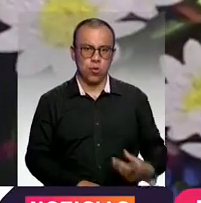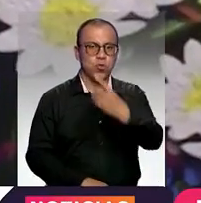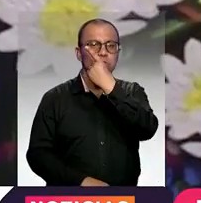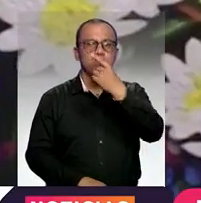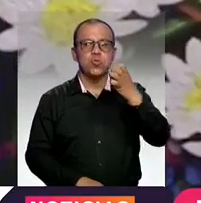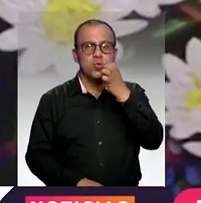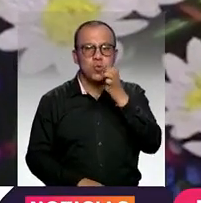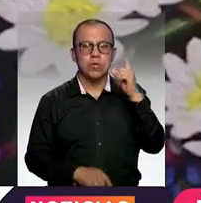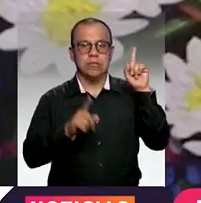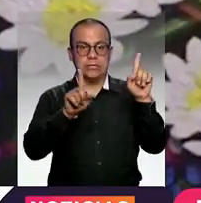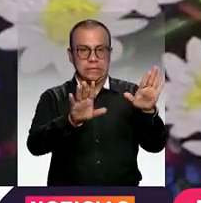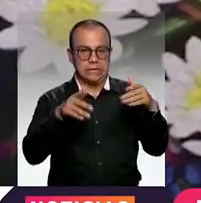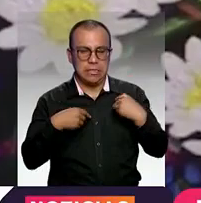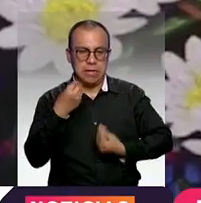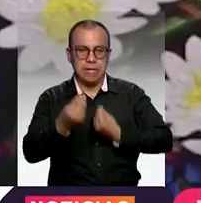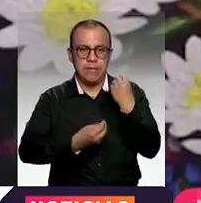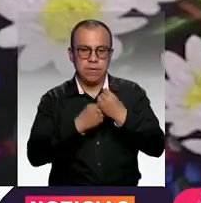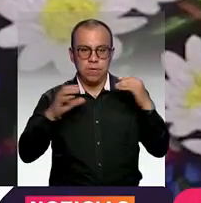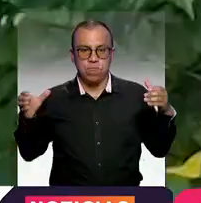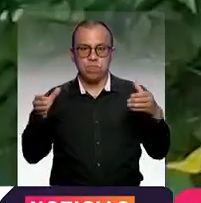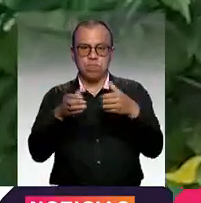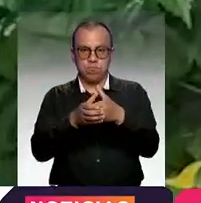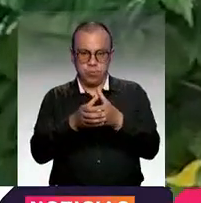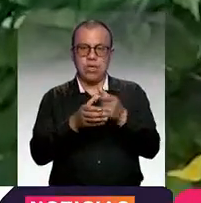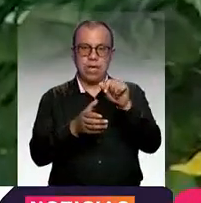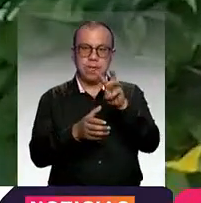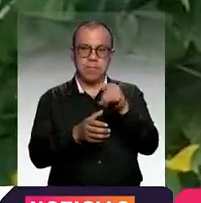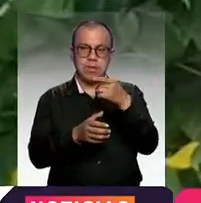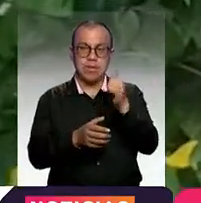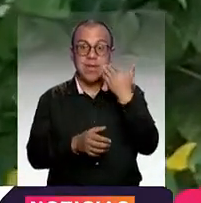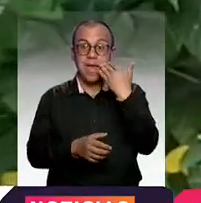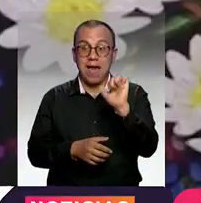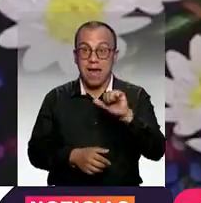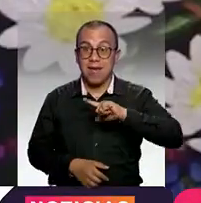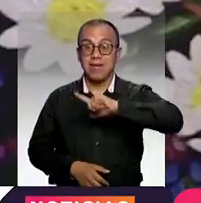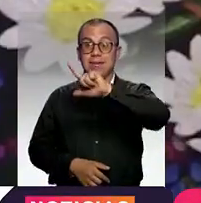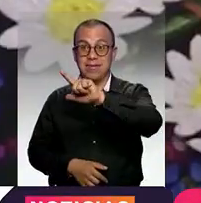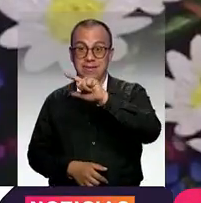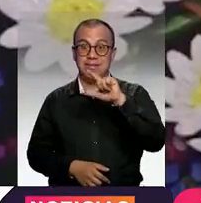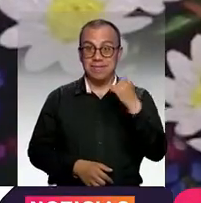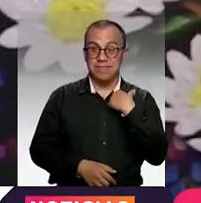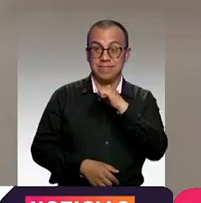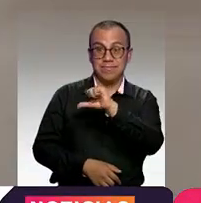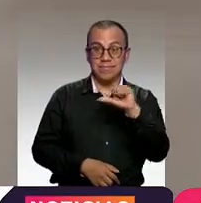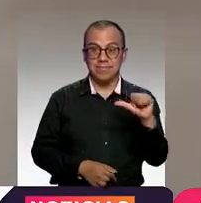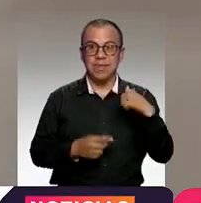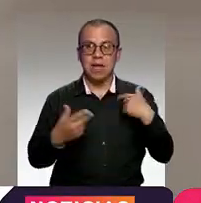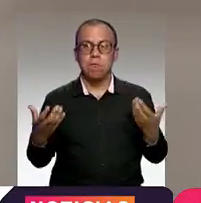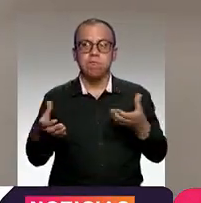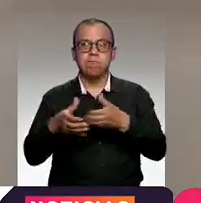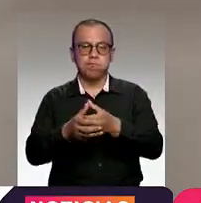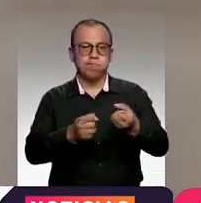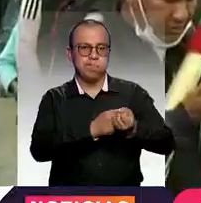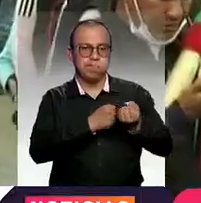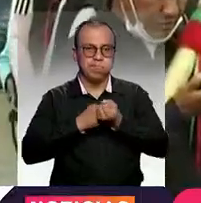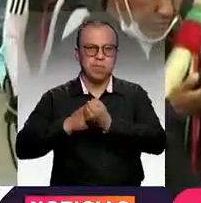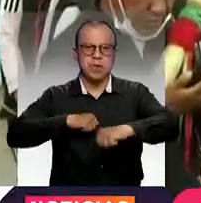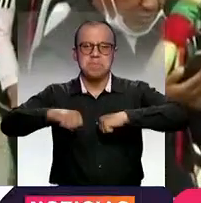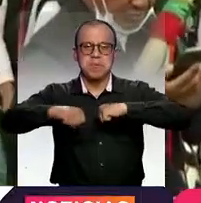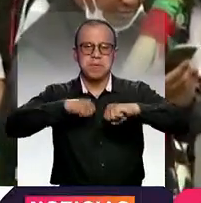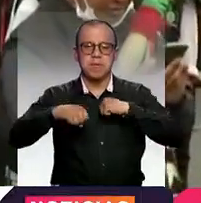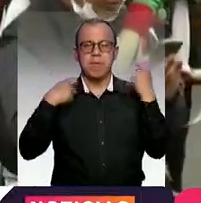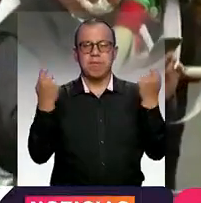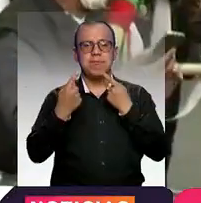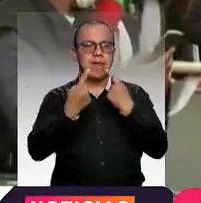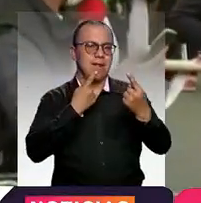atienda la mesa de diálogo con la Minga en Bogotá. Estas mujeres lideresas continuarán acompañando la Minga y las iniciativas que promueven